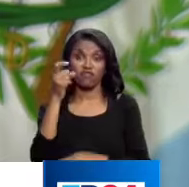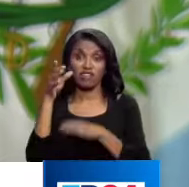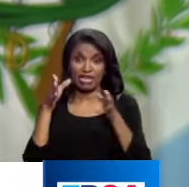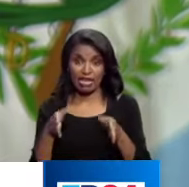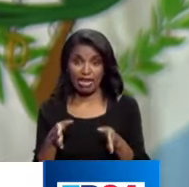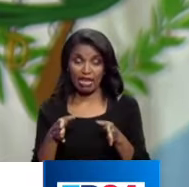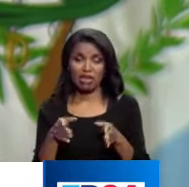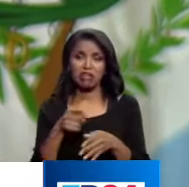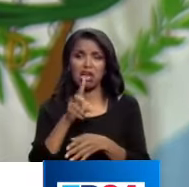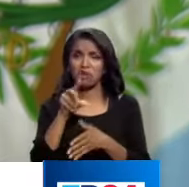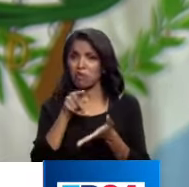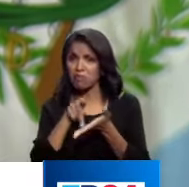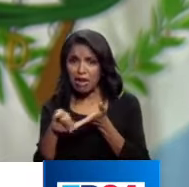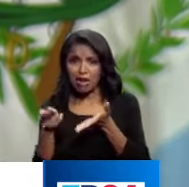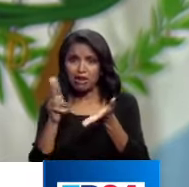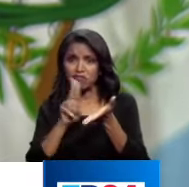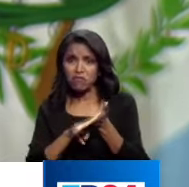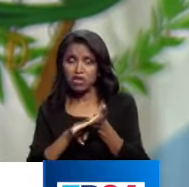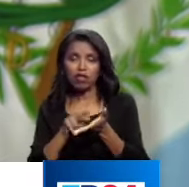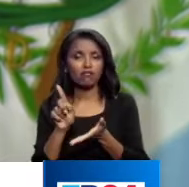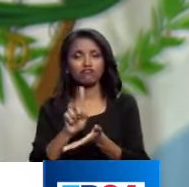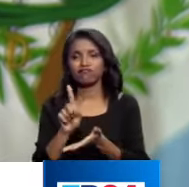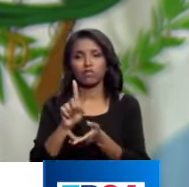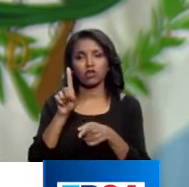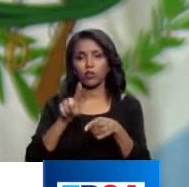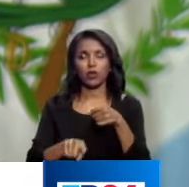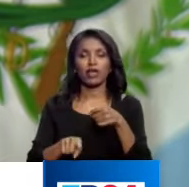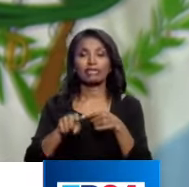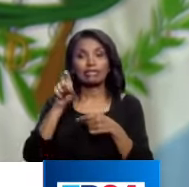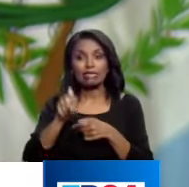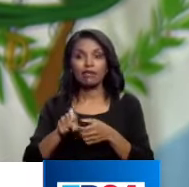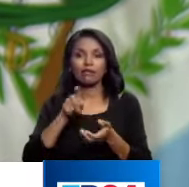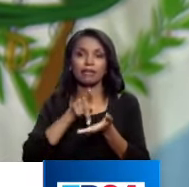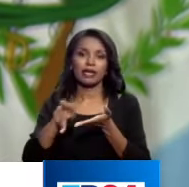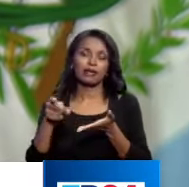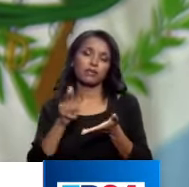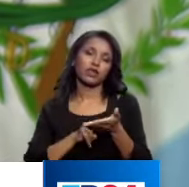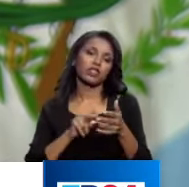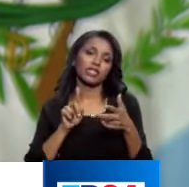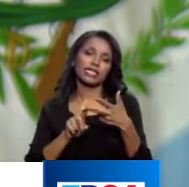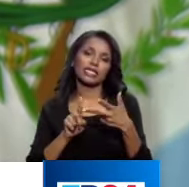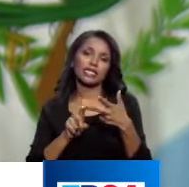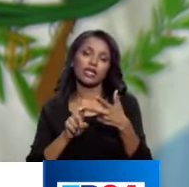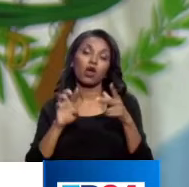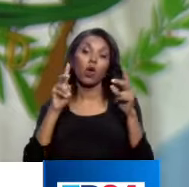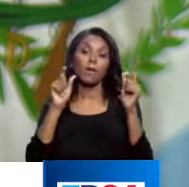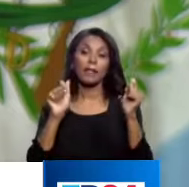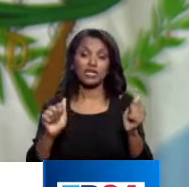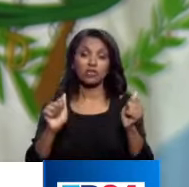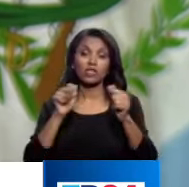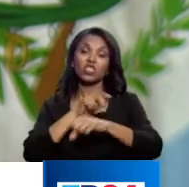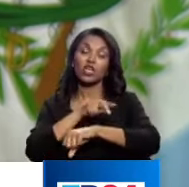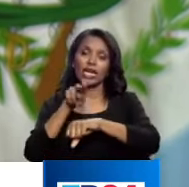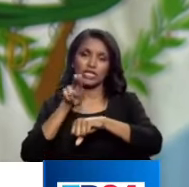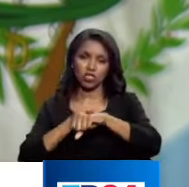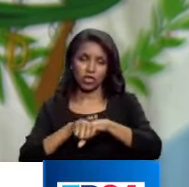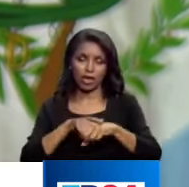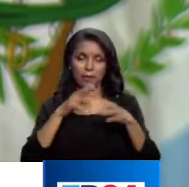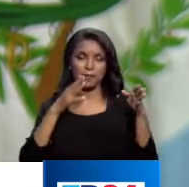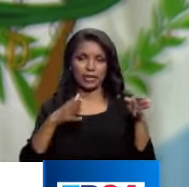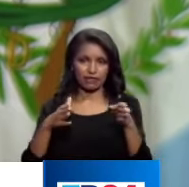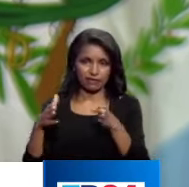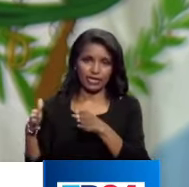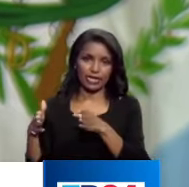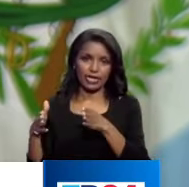esa evasión de impuestos que prima en nuestro país. Lo tercero, un presupuesto nacional planificado